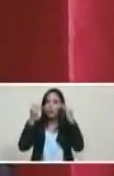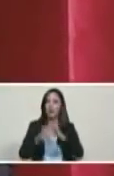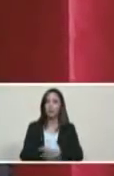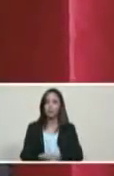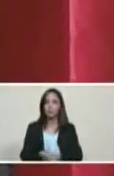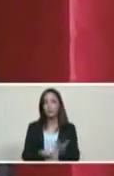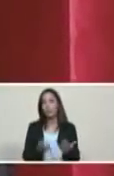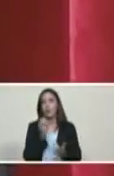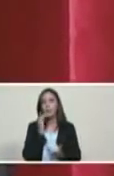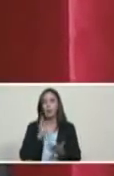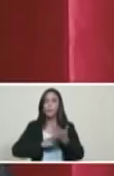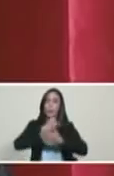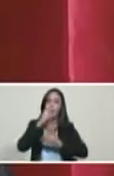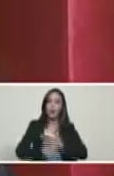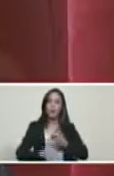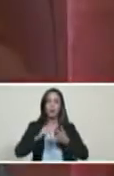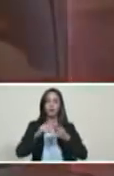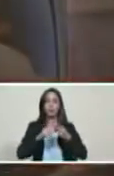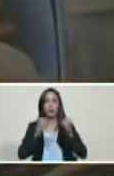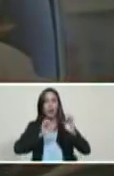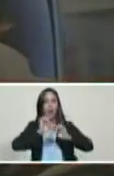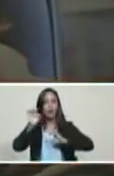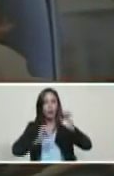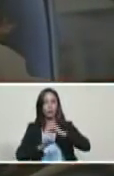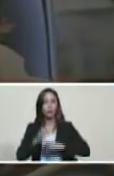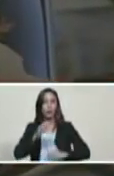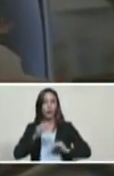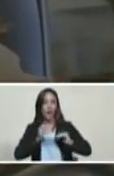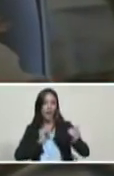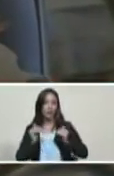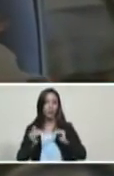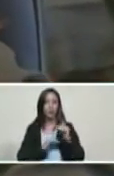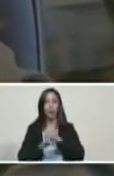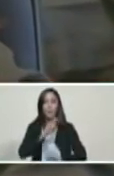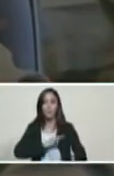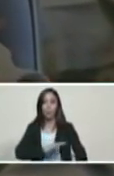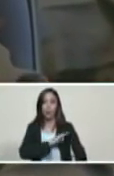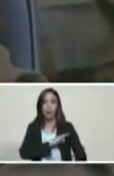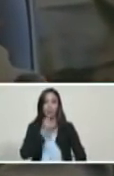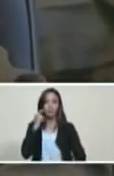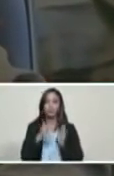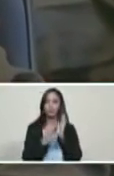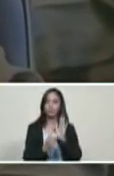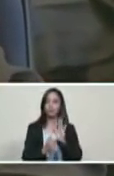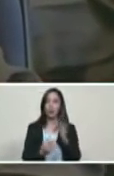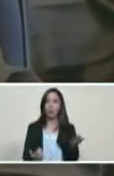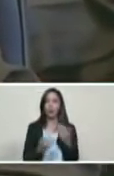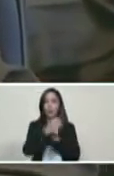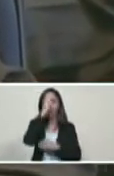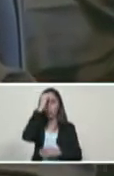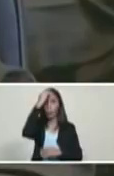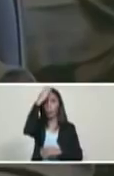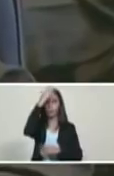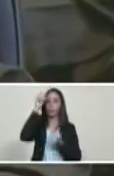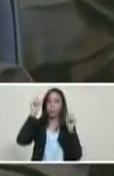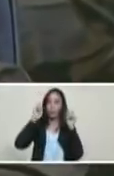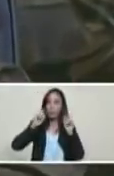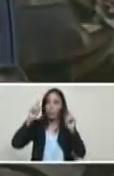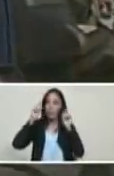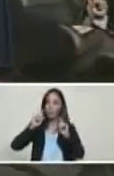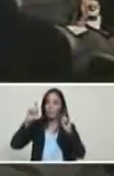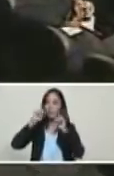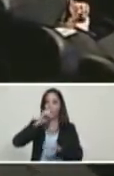Planificación, la evaluación, la ética y la moral para la producción de conocimientos en